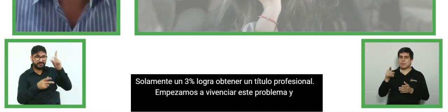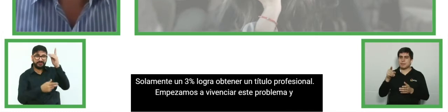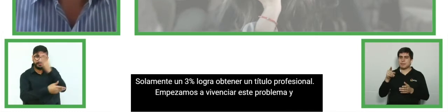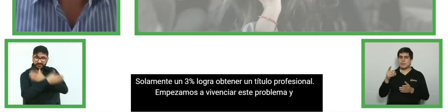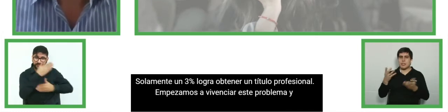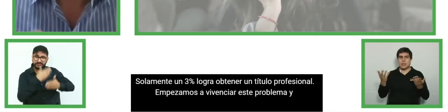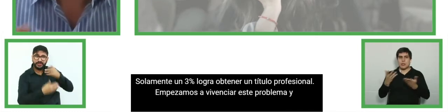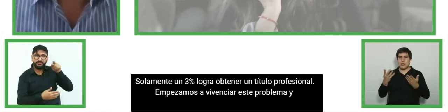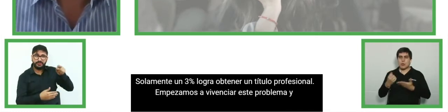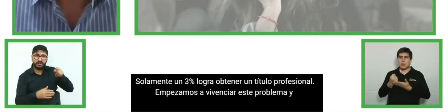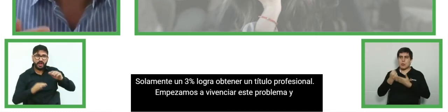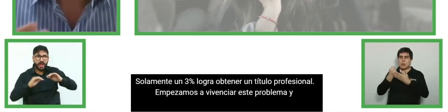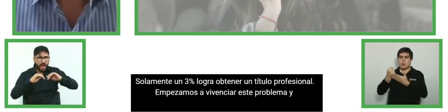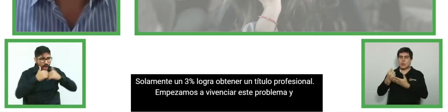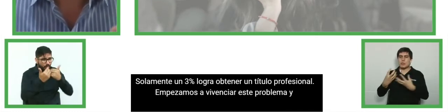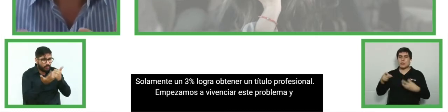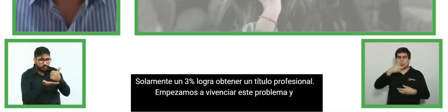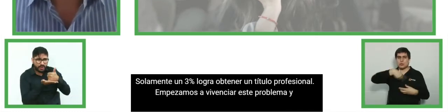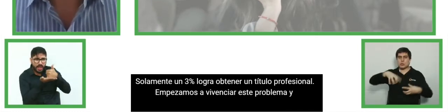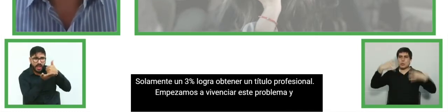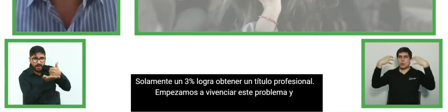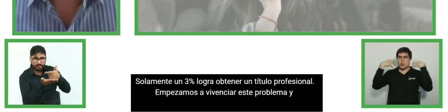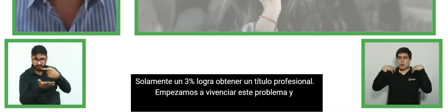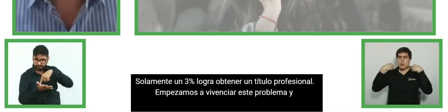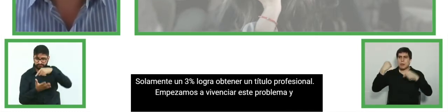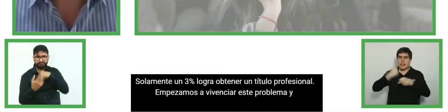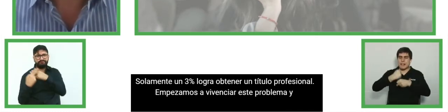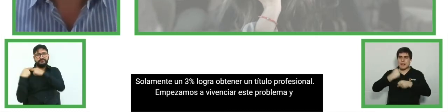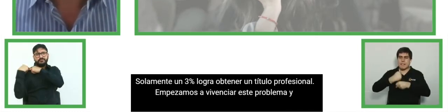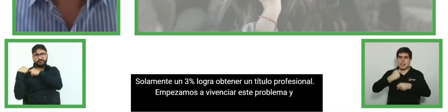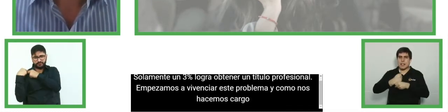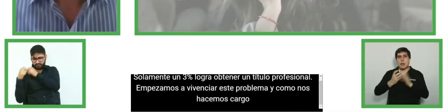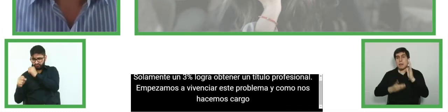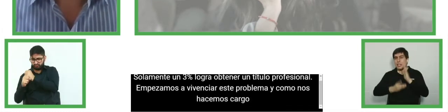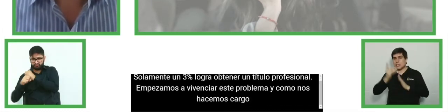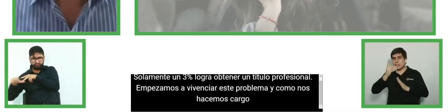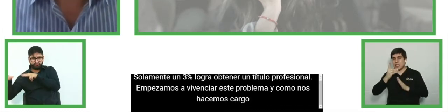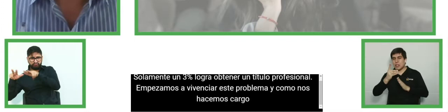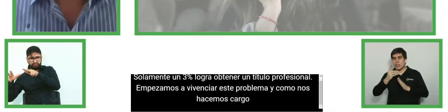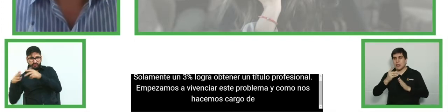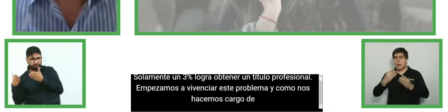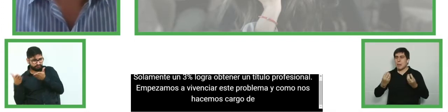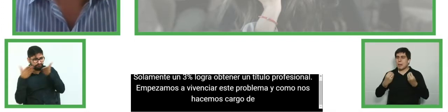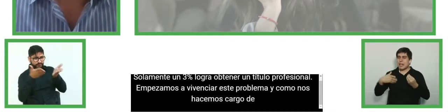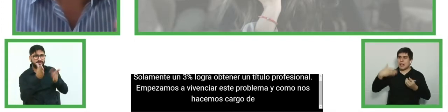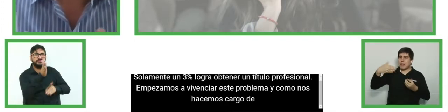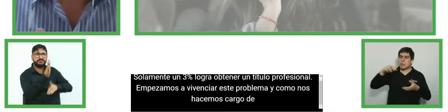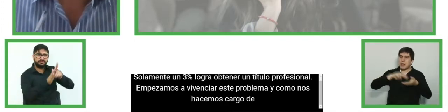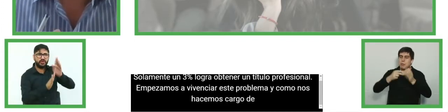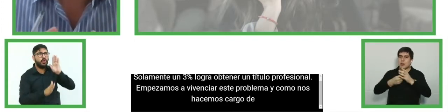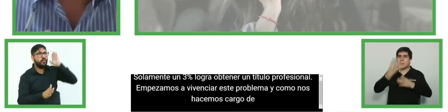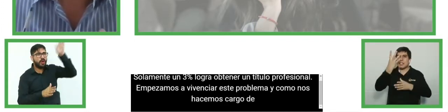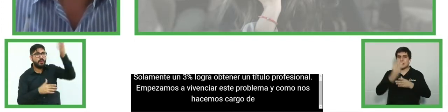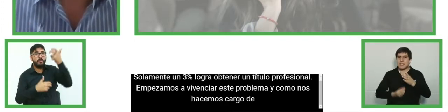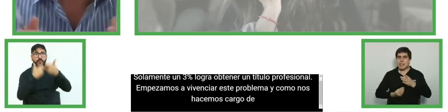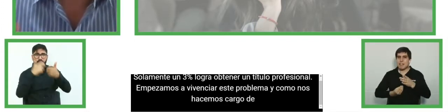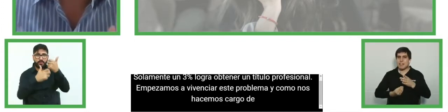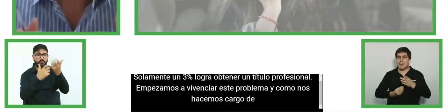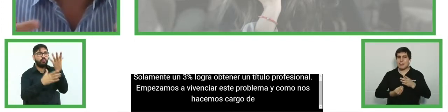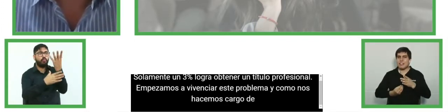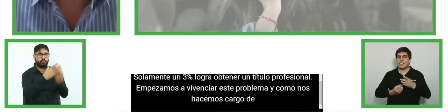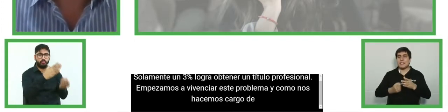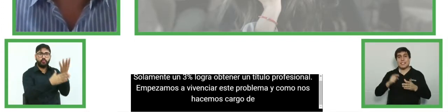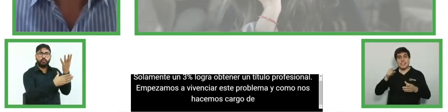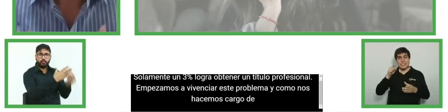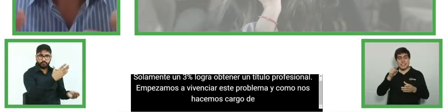cargo de trabajar, de establecer, de desarrollar y resolver este problema? Y es así como, bueno, todas las buenas